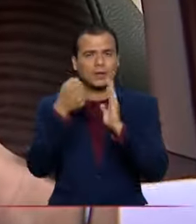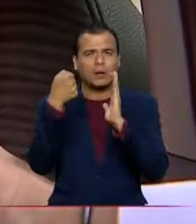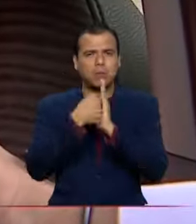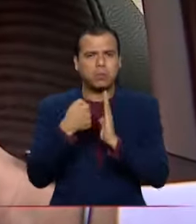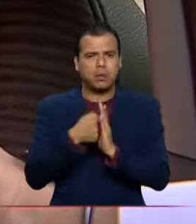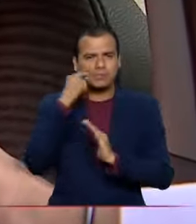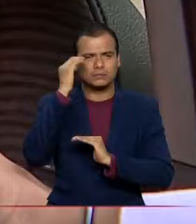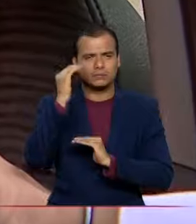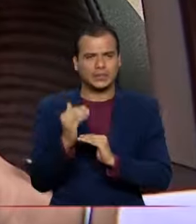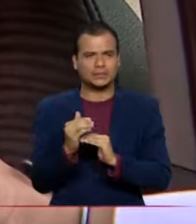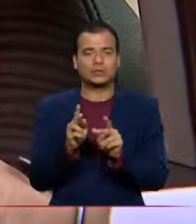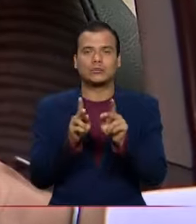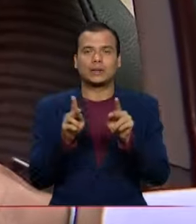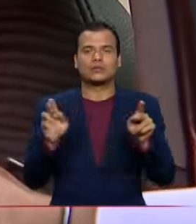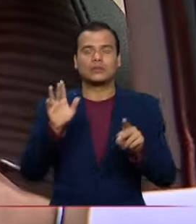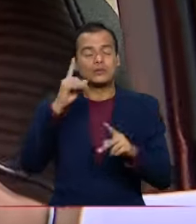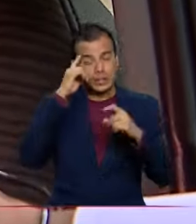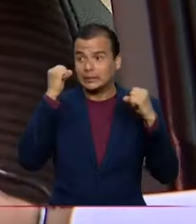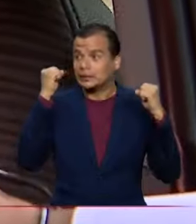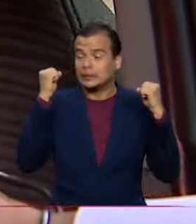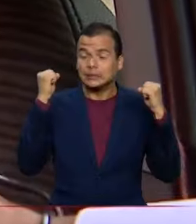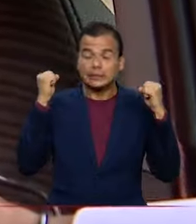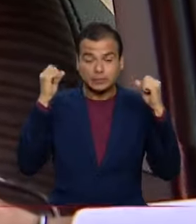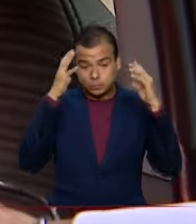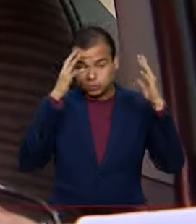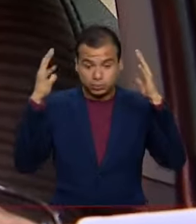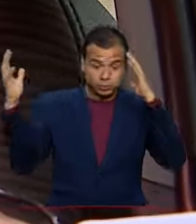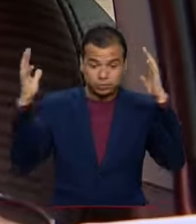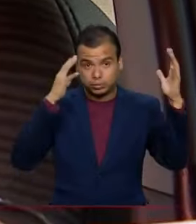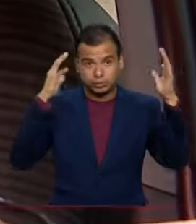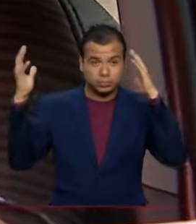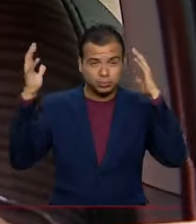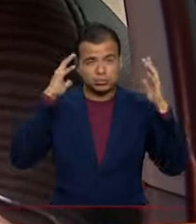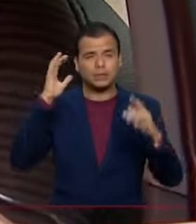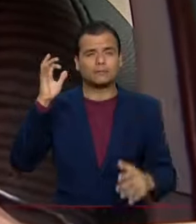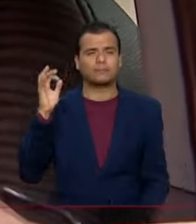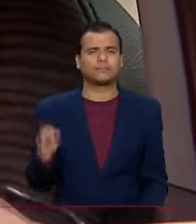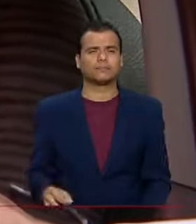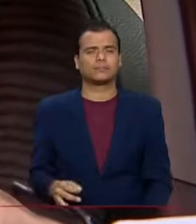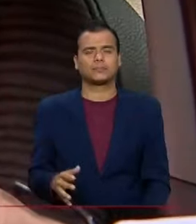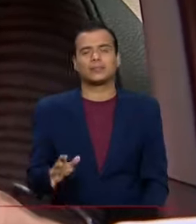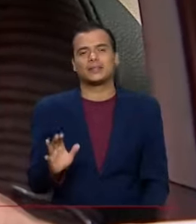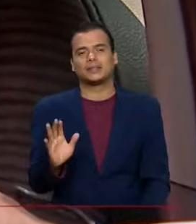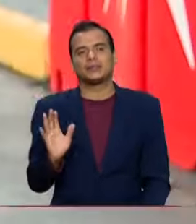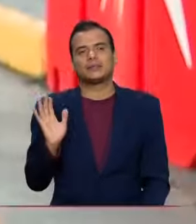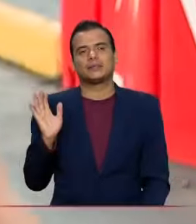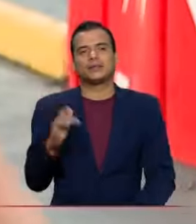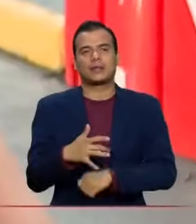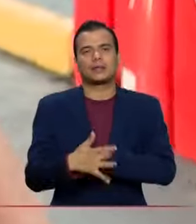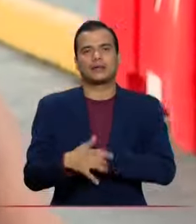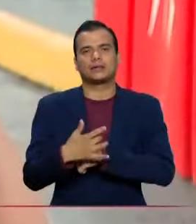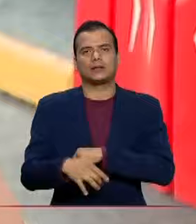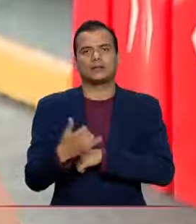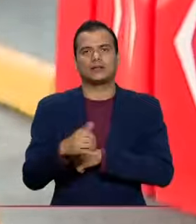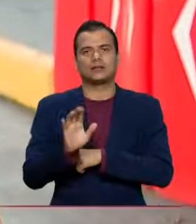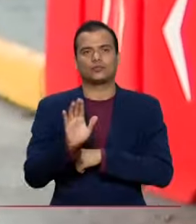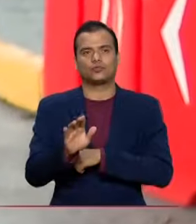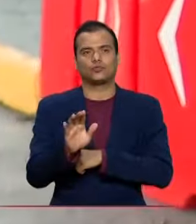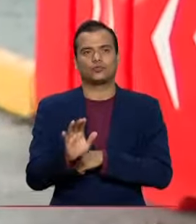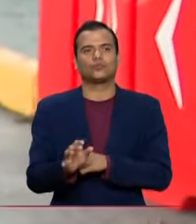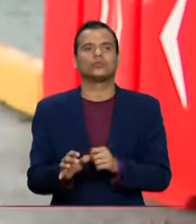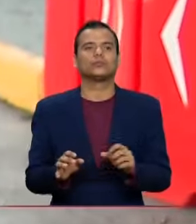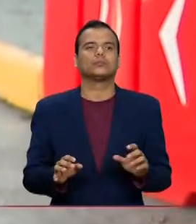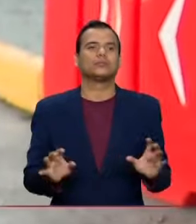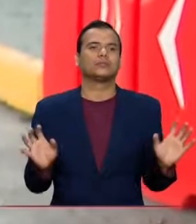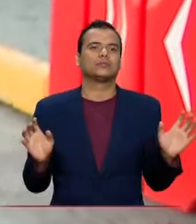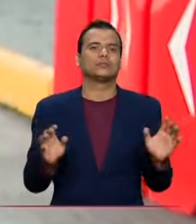anda con mucho afán, como con mucho desespero, no sé, por el tiempo. No les alcanza el tiempo, salen tarde. Muchas veces porque van sobre el